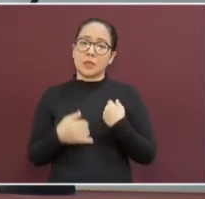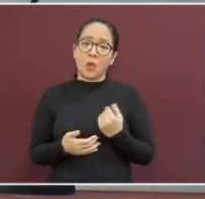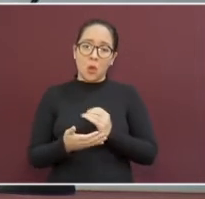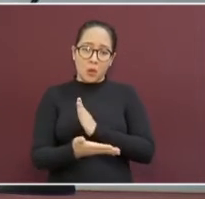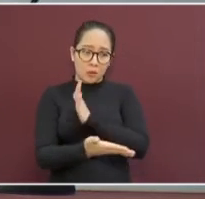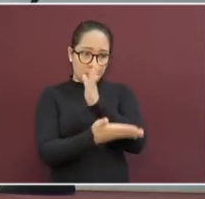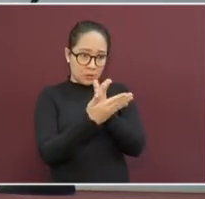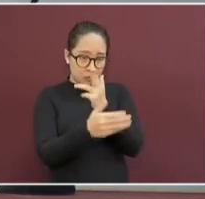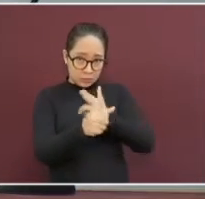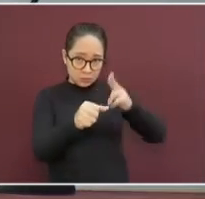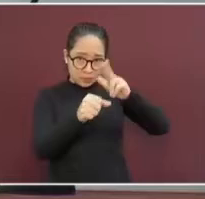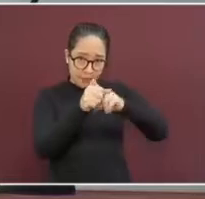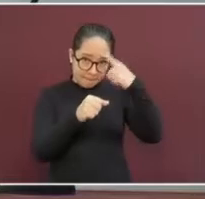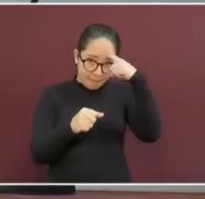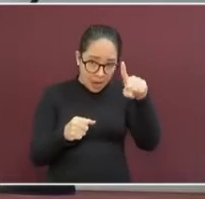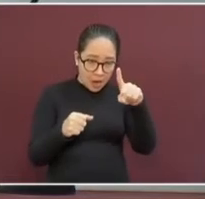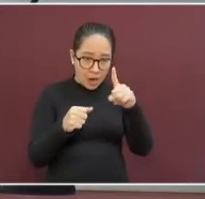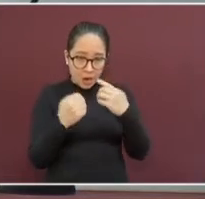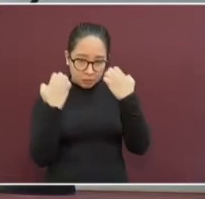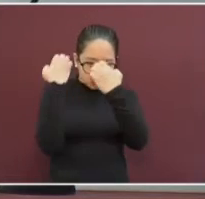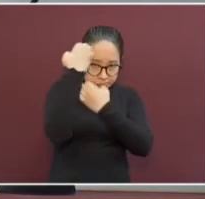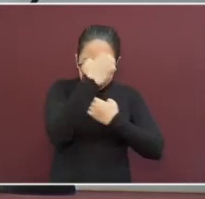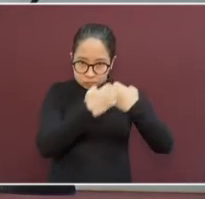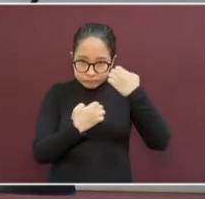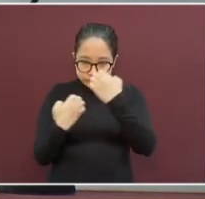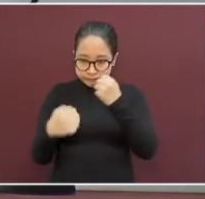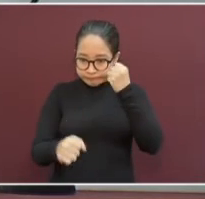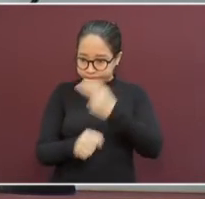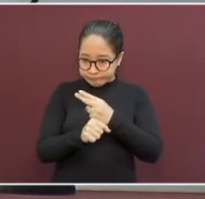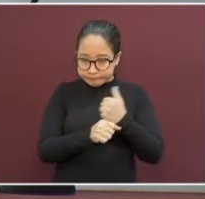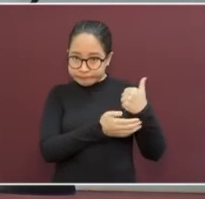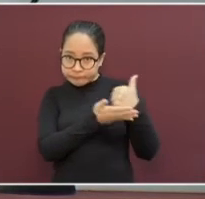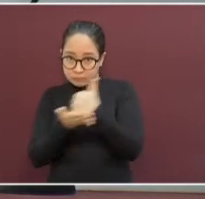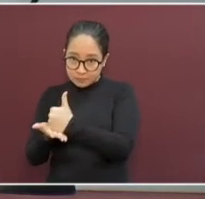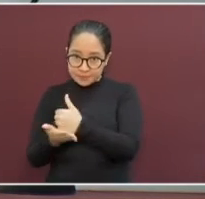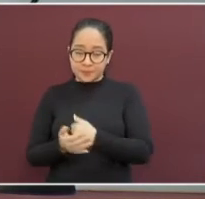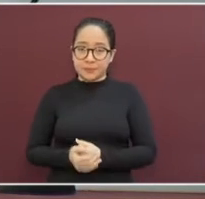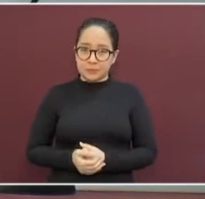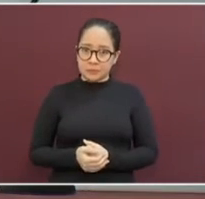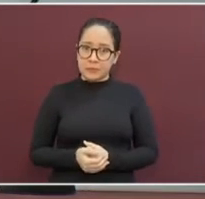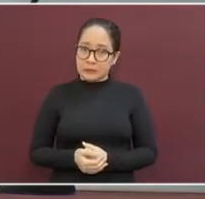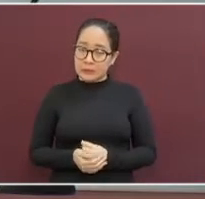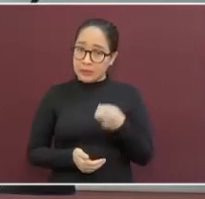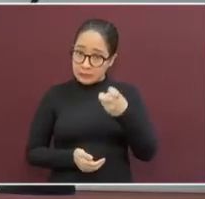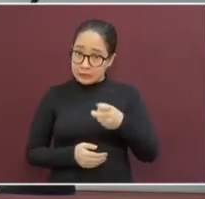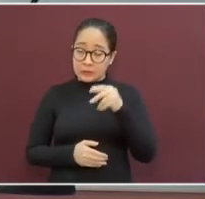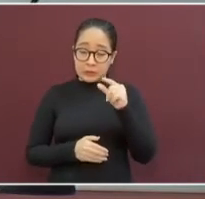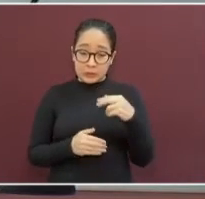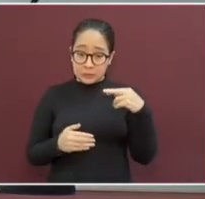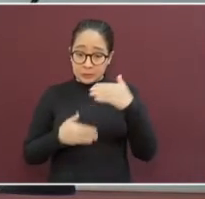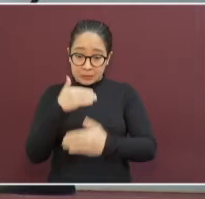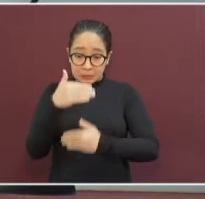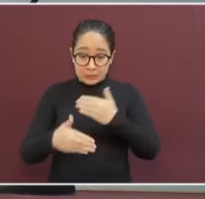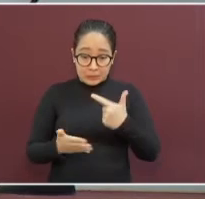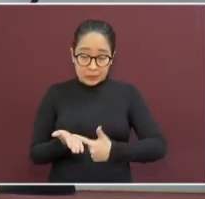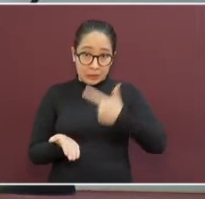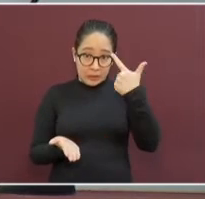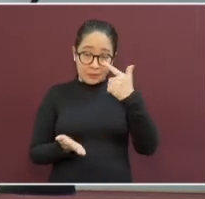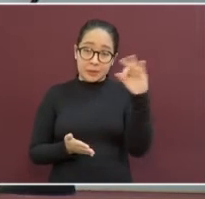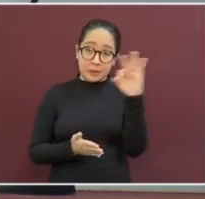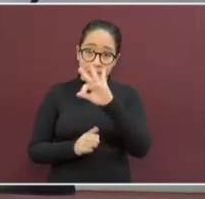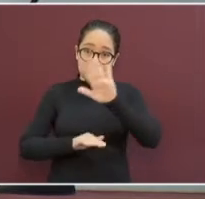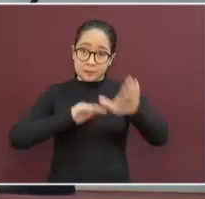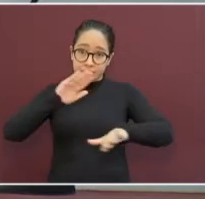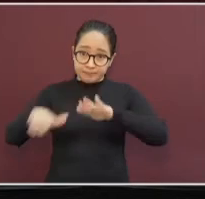unidad de salud para ser valorado y tratado a tiempo los cuadros se pueden complicar y tener un desenlace fatal